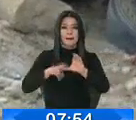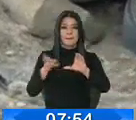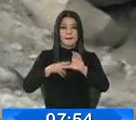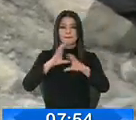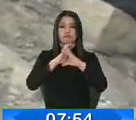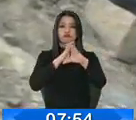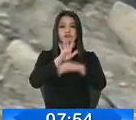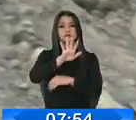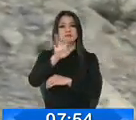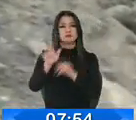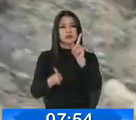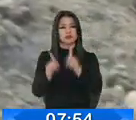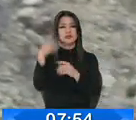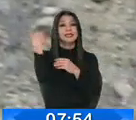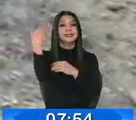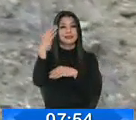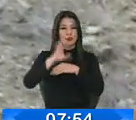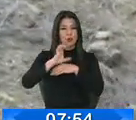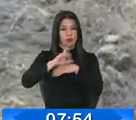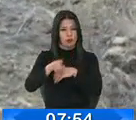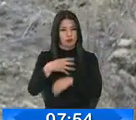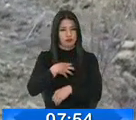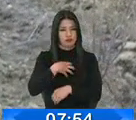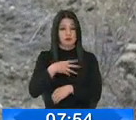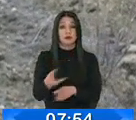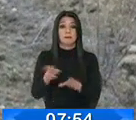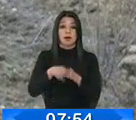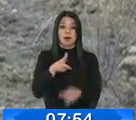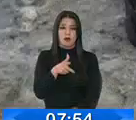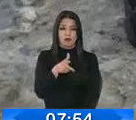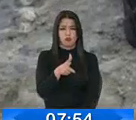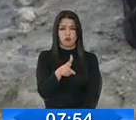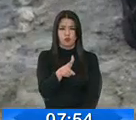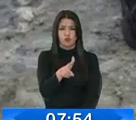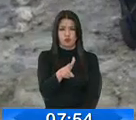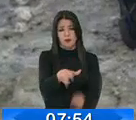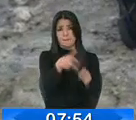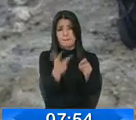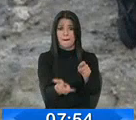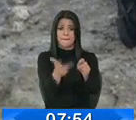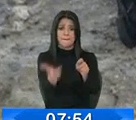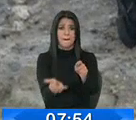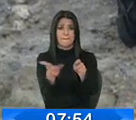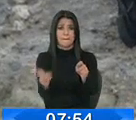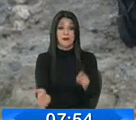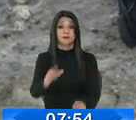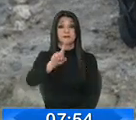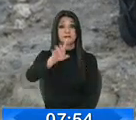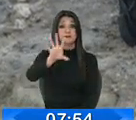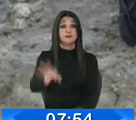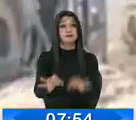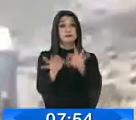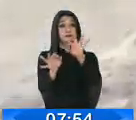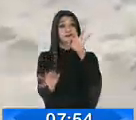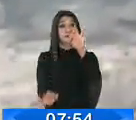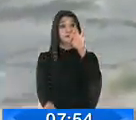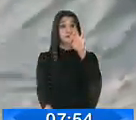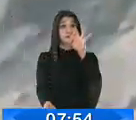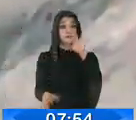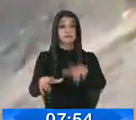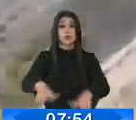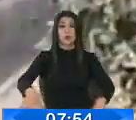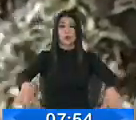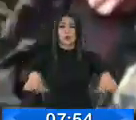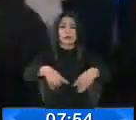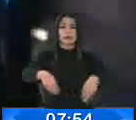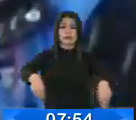del Barcelona Sporting Club de Ecuador, se salió de la carretera panamericana cayendo a un abismo de 150 metros en una zona